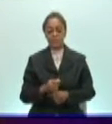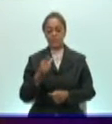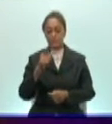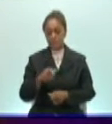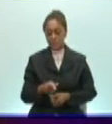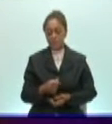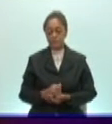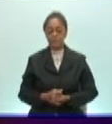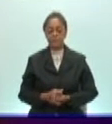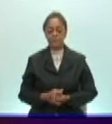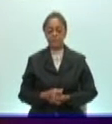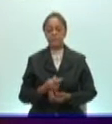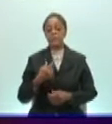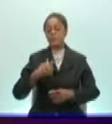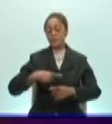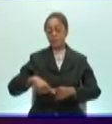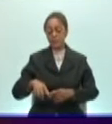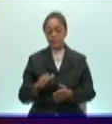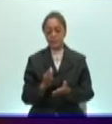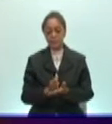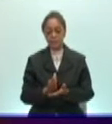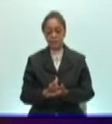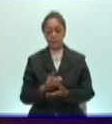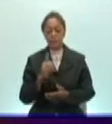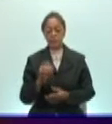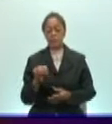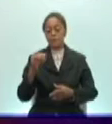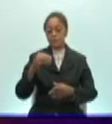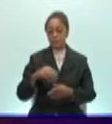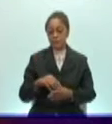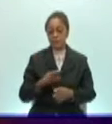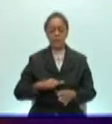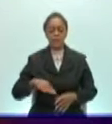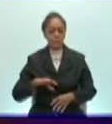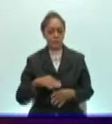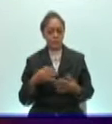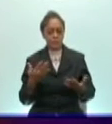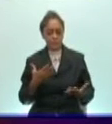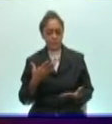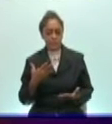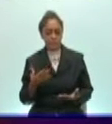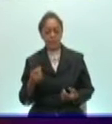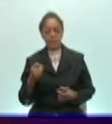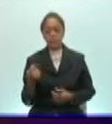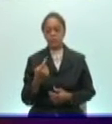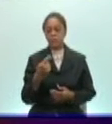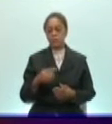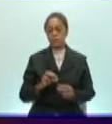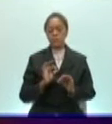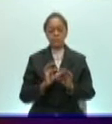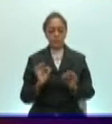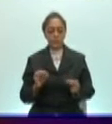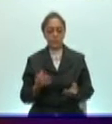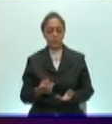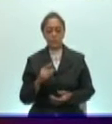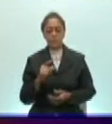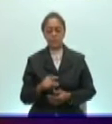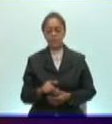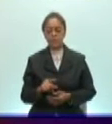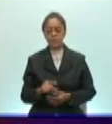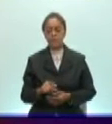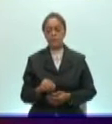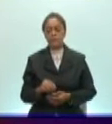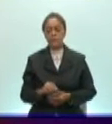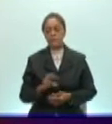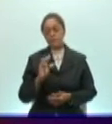sentido. Ya en la próxima clase nos vamos a adentrar sobre todo en un diagnóstico. Y yo les un